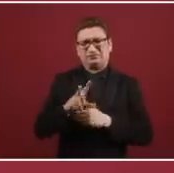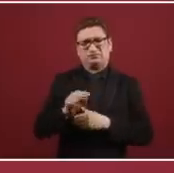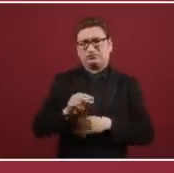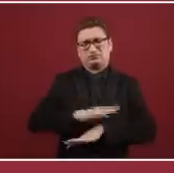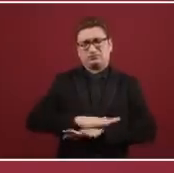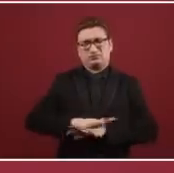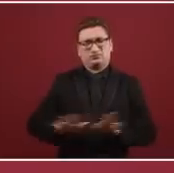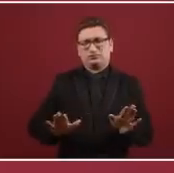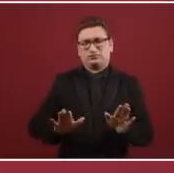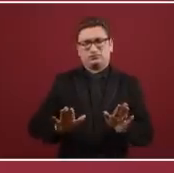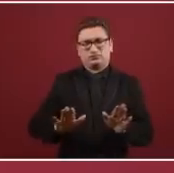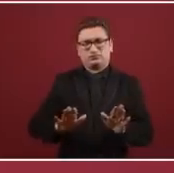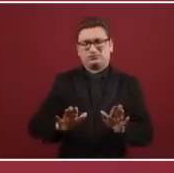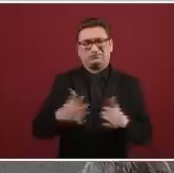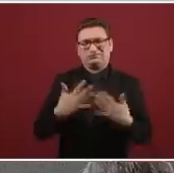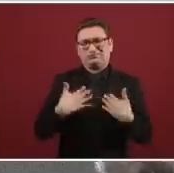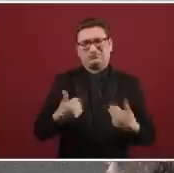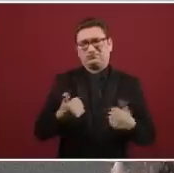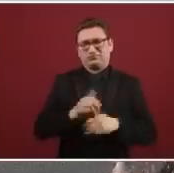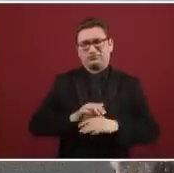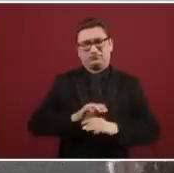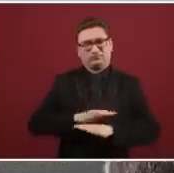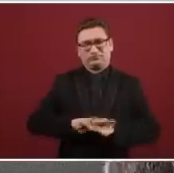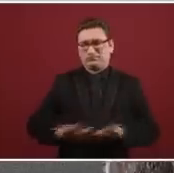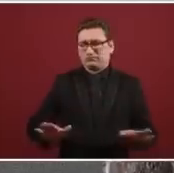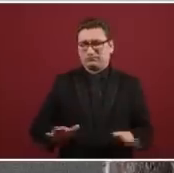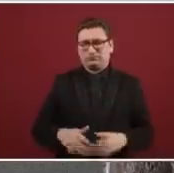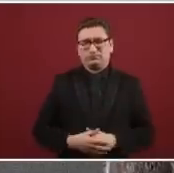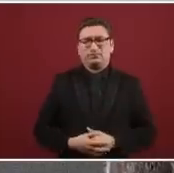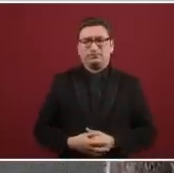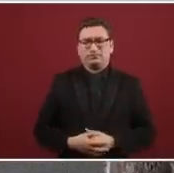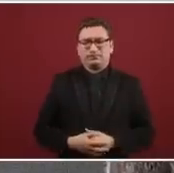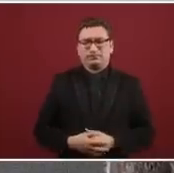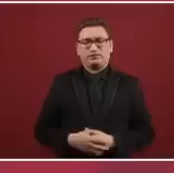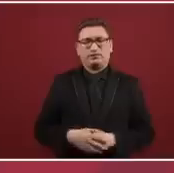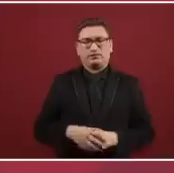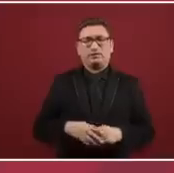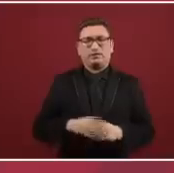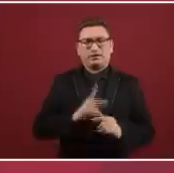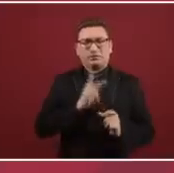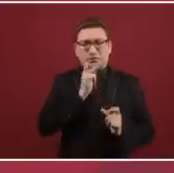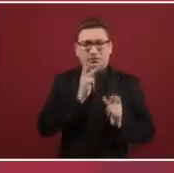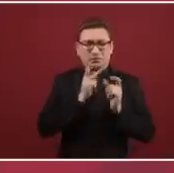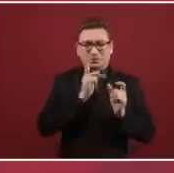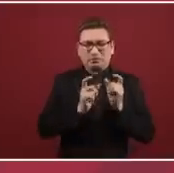Entonces, ya, también, hay que ir cambiando